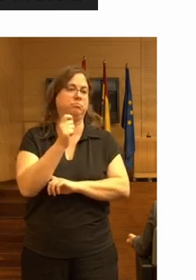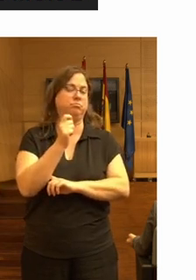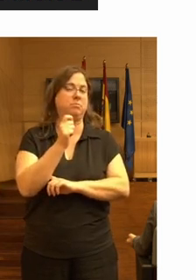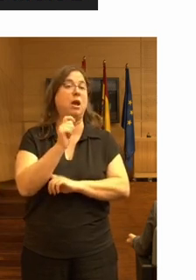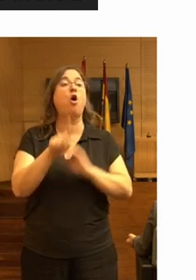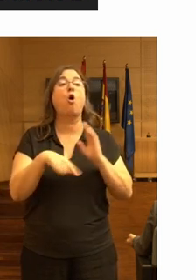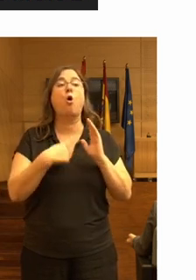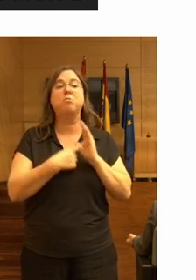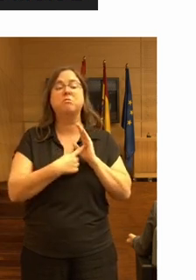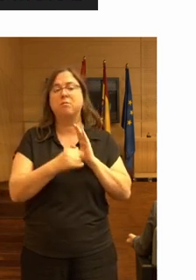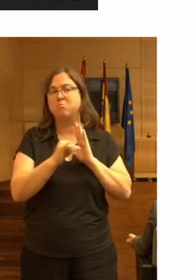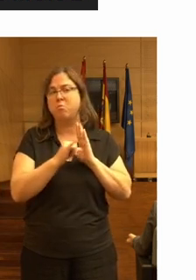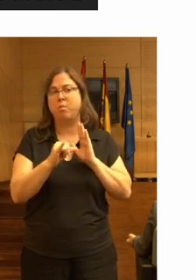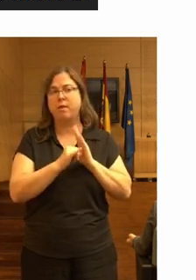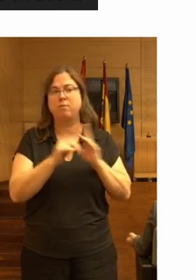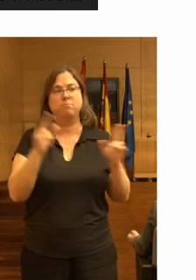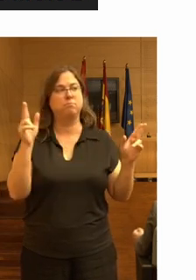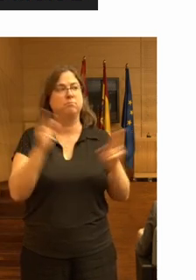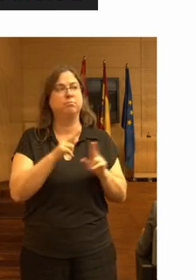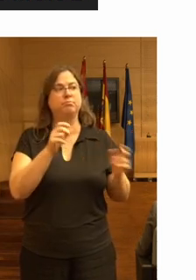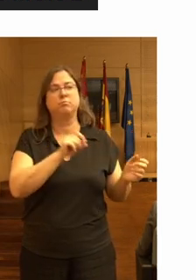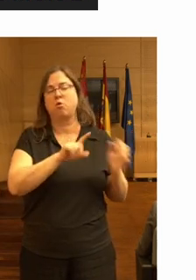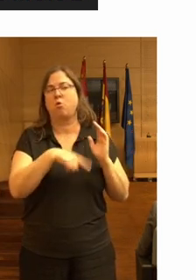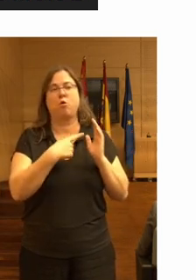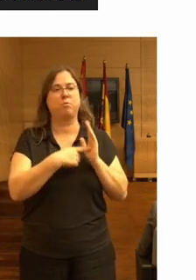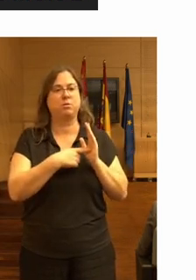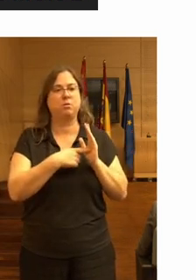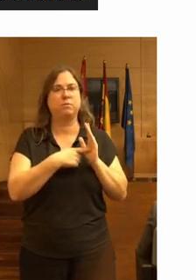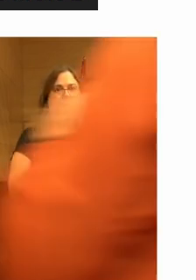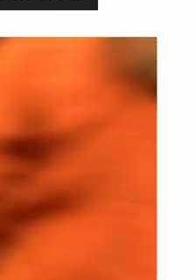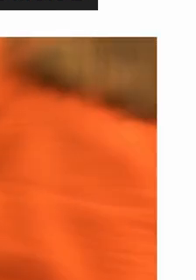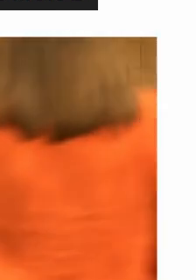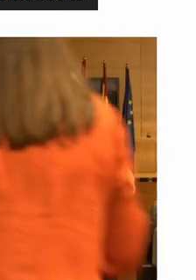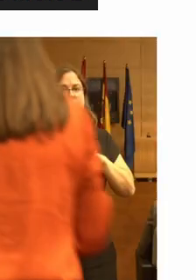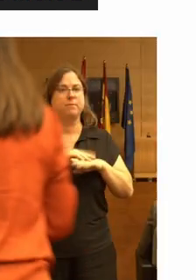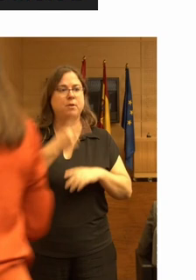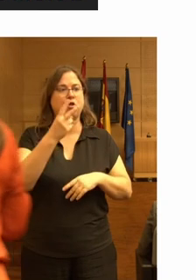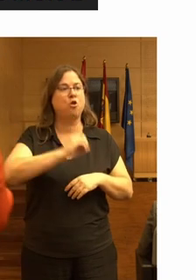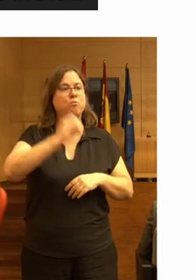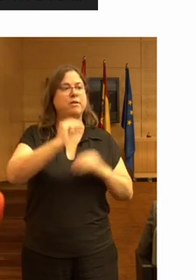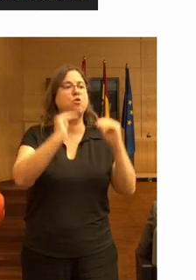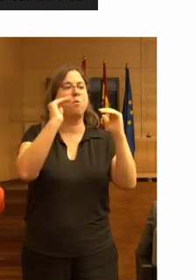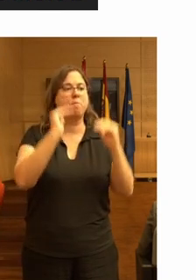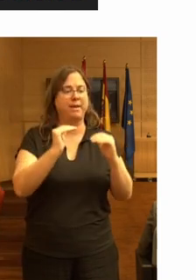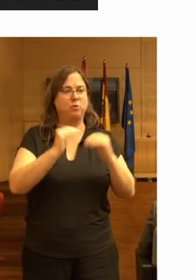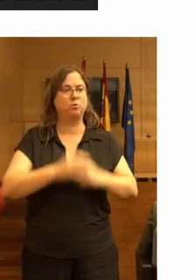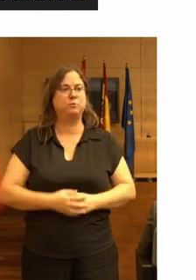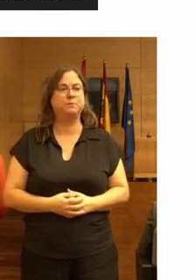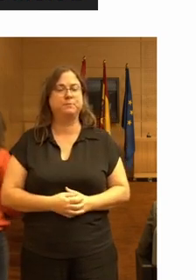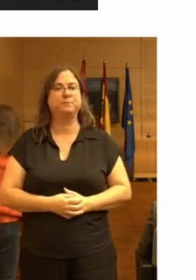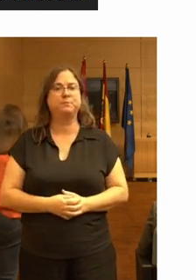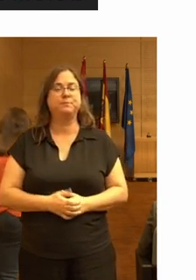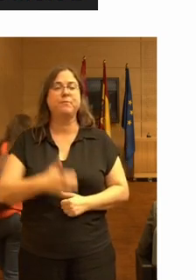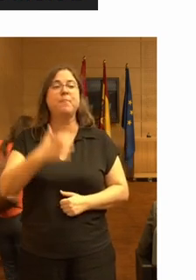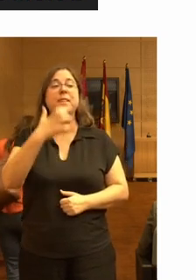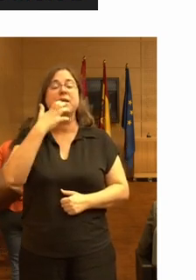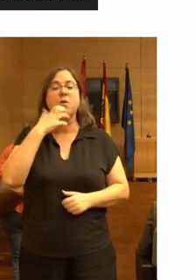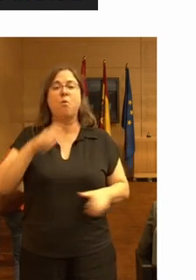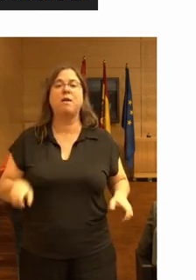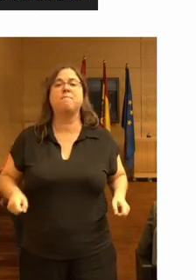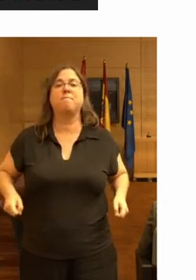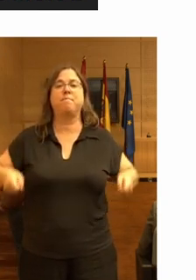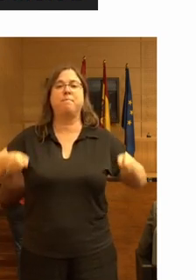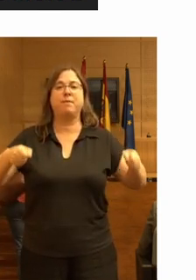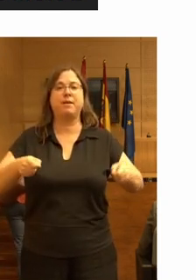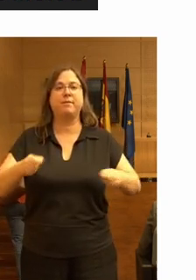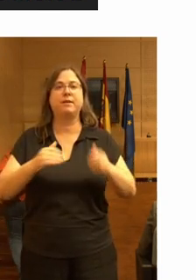no completa, pero cerquita de la retirada completa con ese menos del 2% de porcentaje. En cuanto a las barandillas, hay